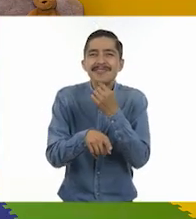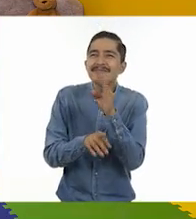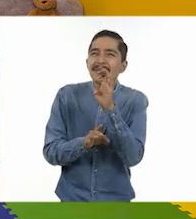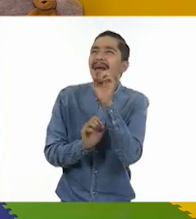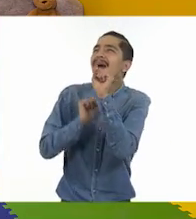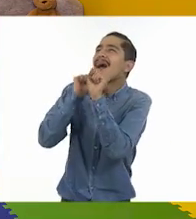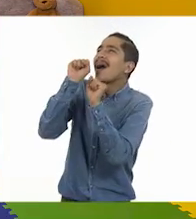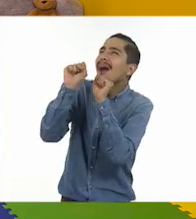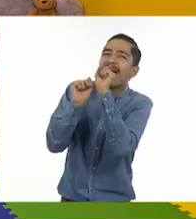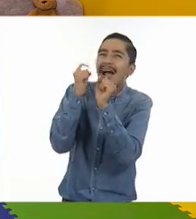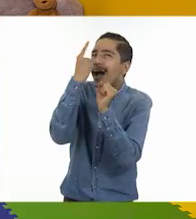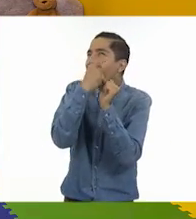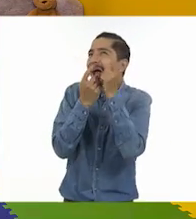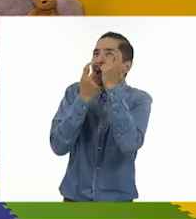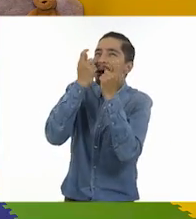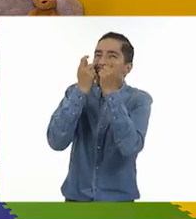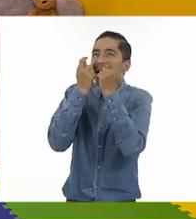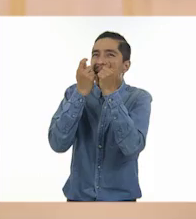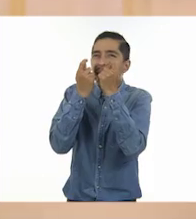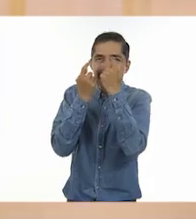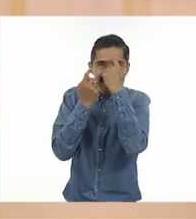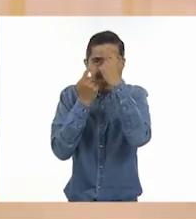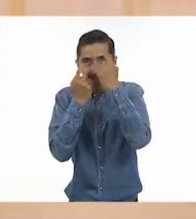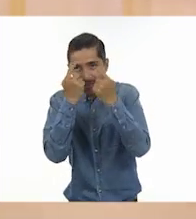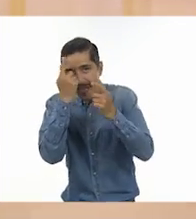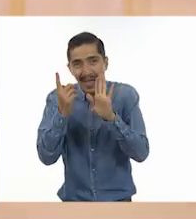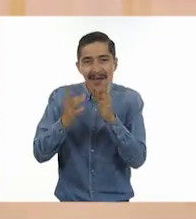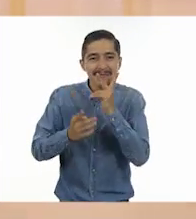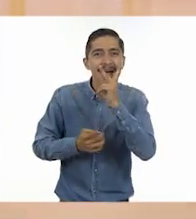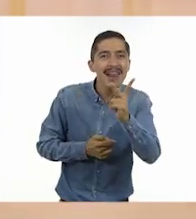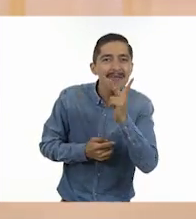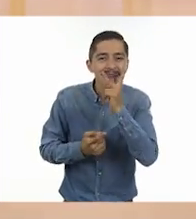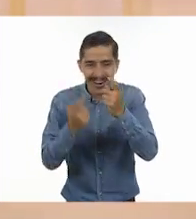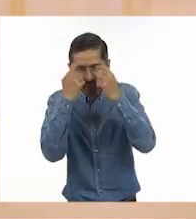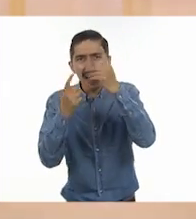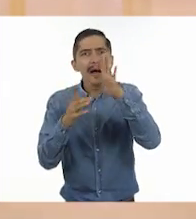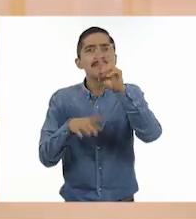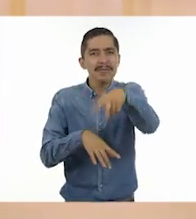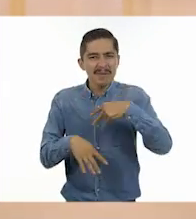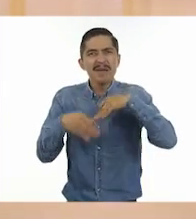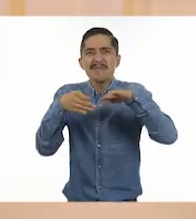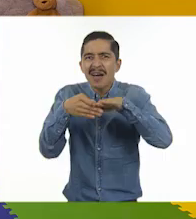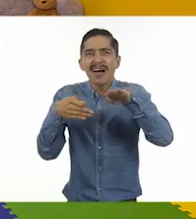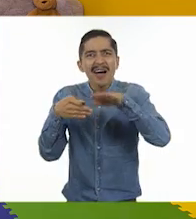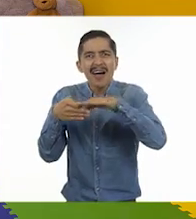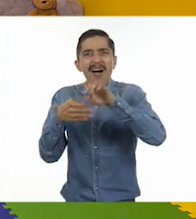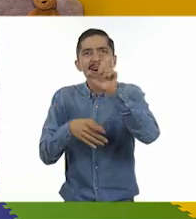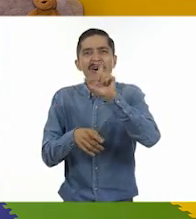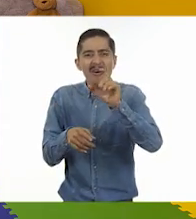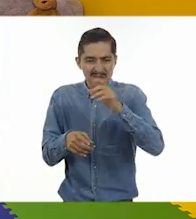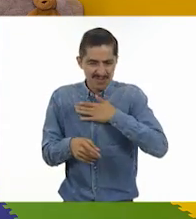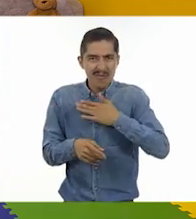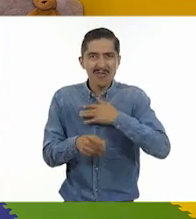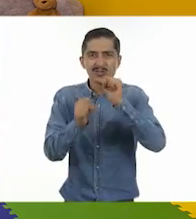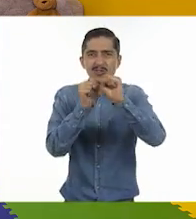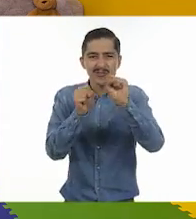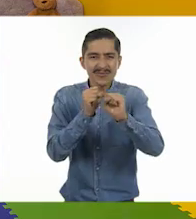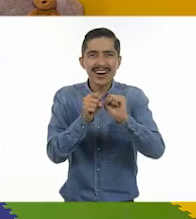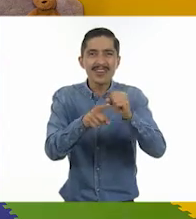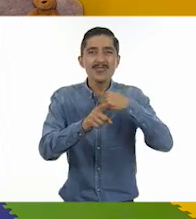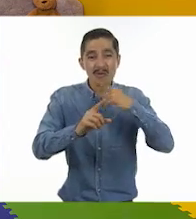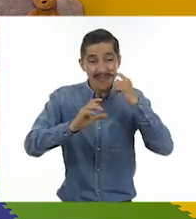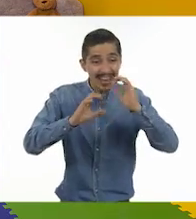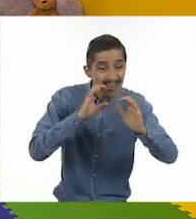sus manos, inventan palabras, etc. Ay, a mí me pasa todo el tiempo con mi sobrino. Yo me trato de comunicar con él